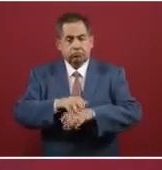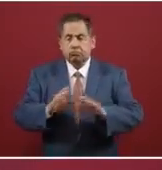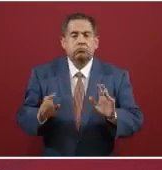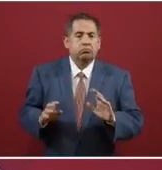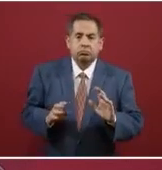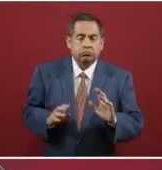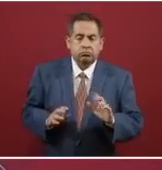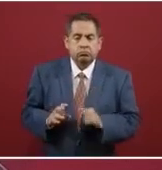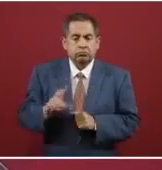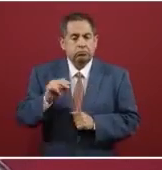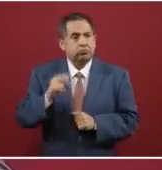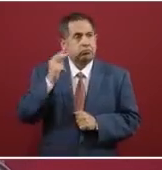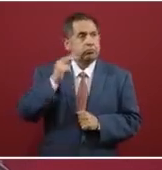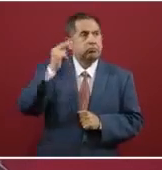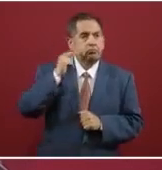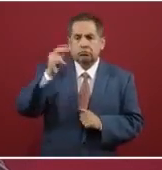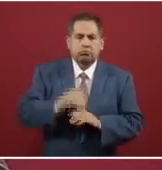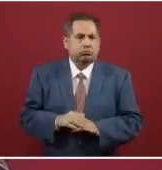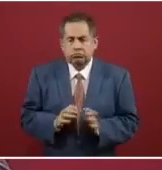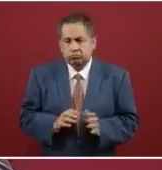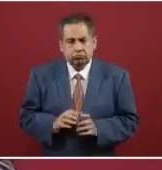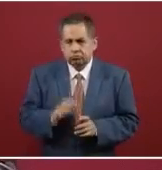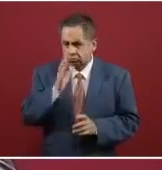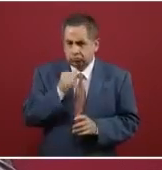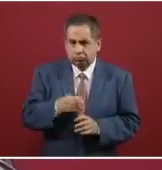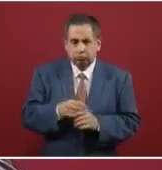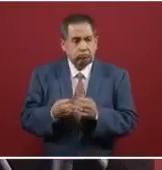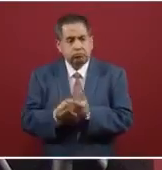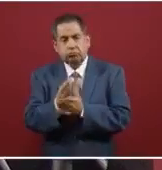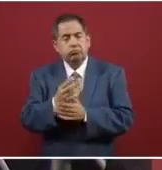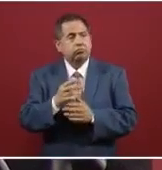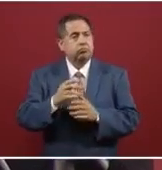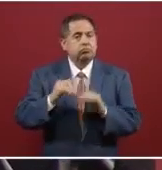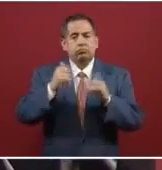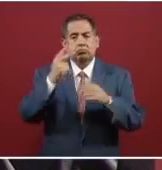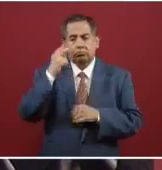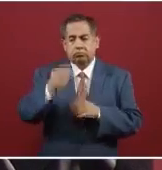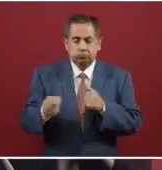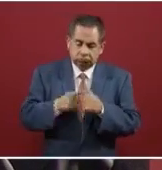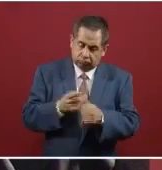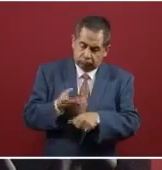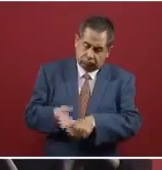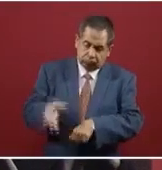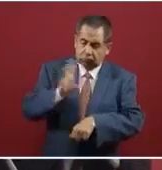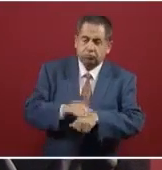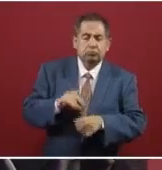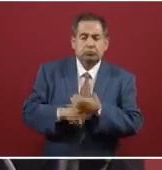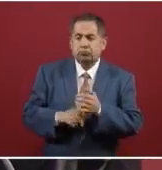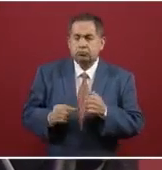No van a poder salir del país si no hay una autorización